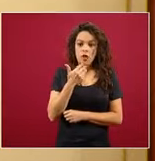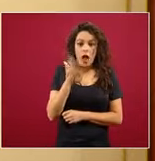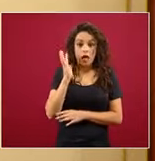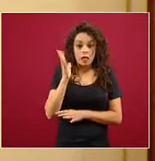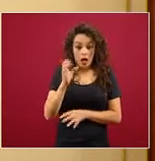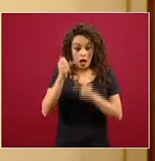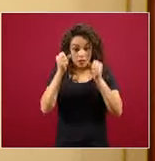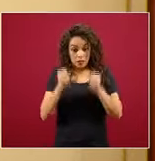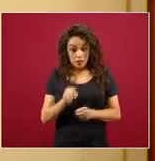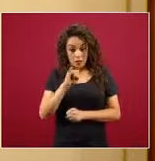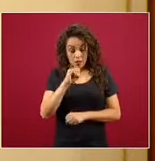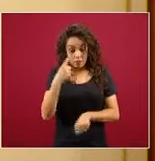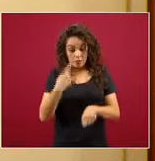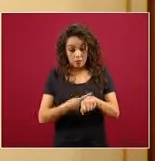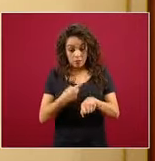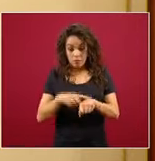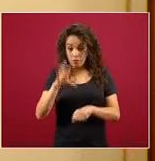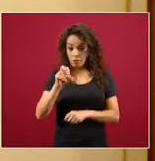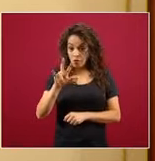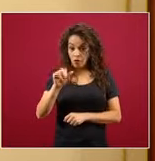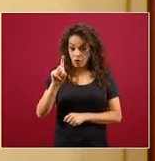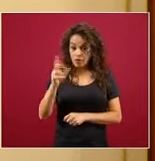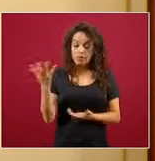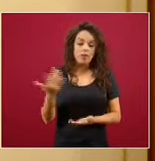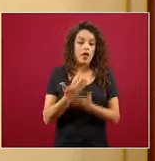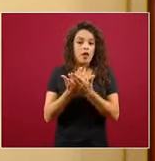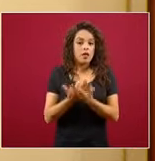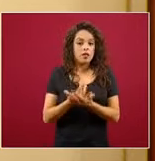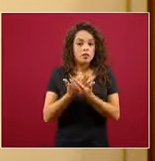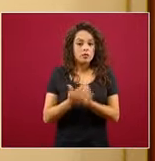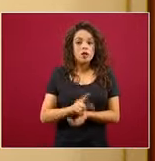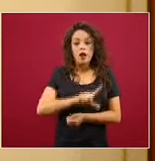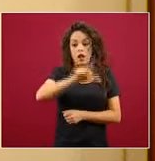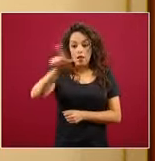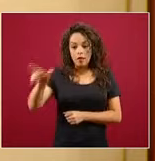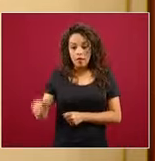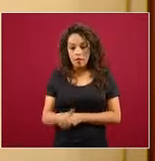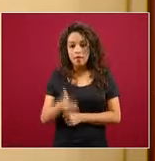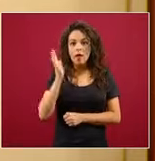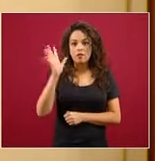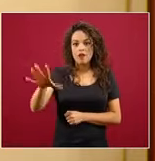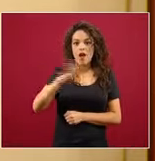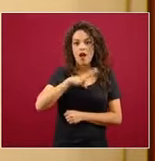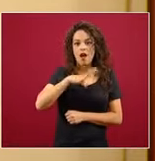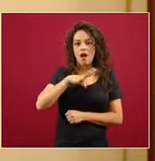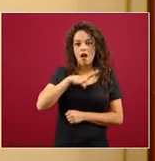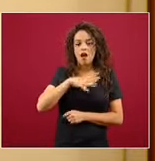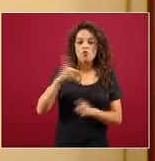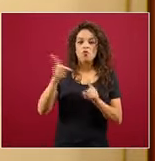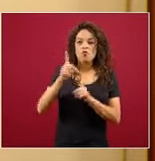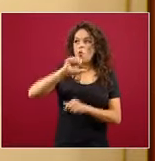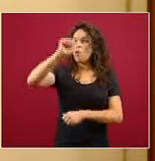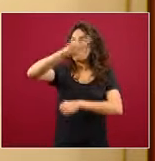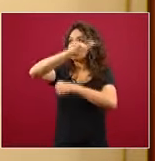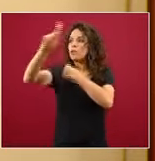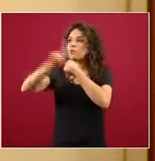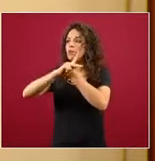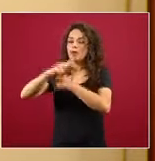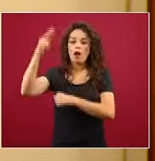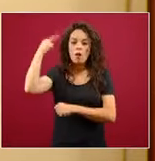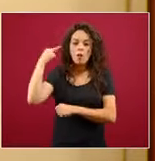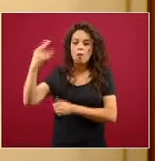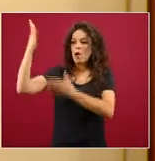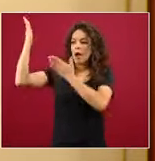de COVID, o estábamos esperando que estos casos llegaran al país de manera importada, ya basados en la